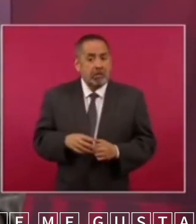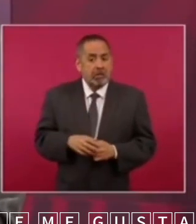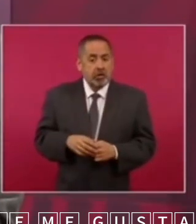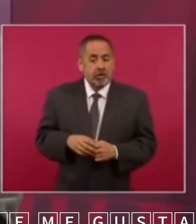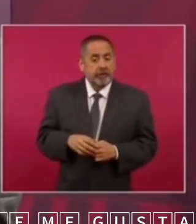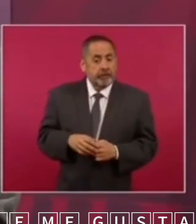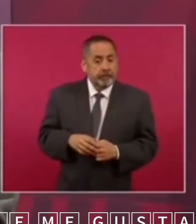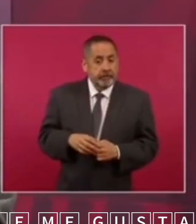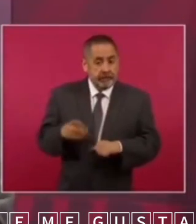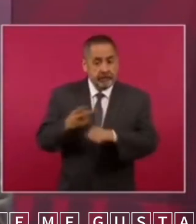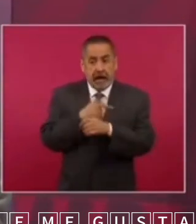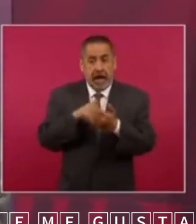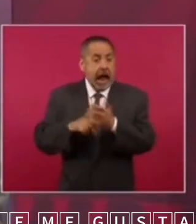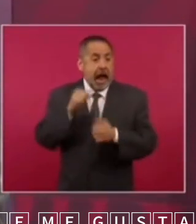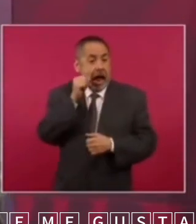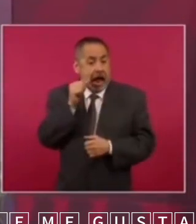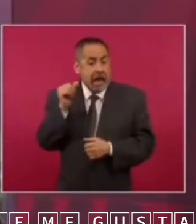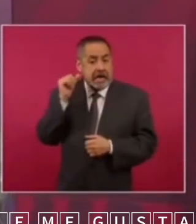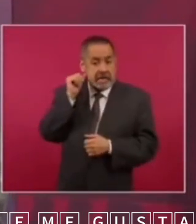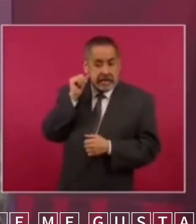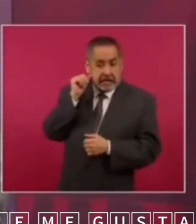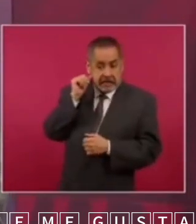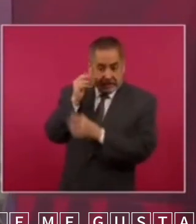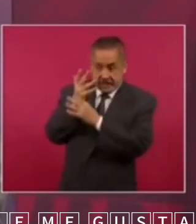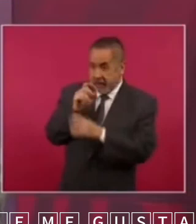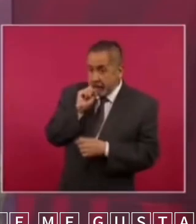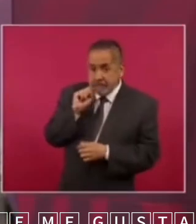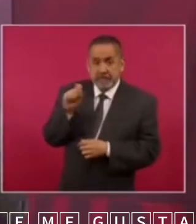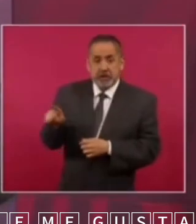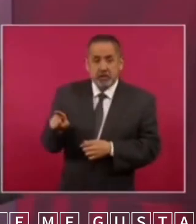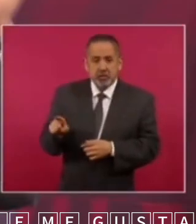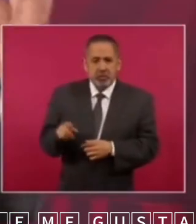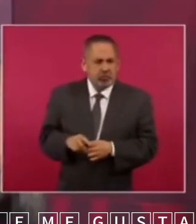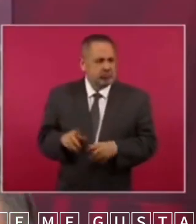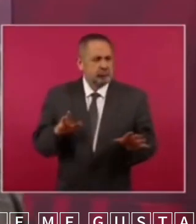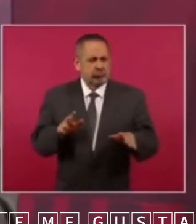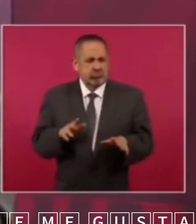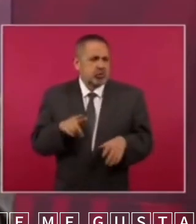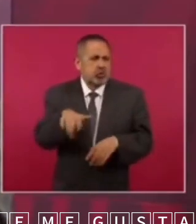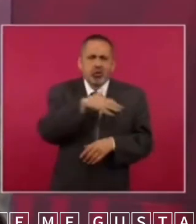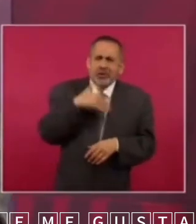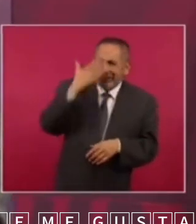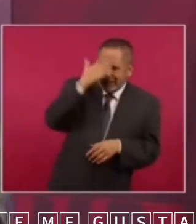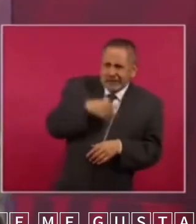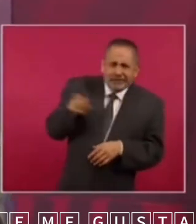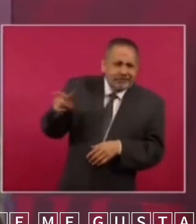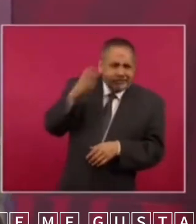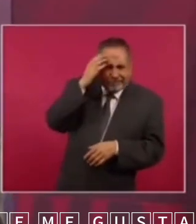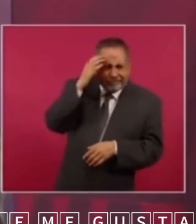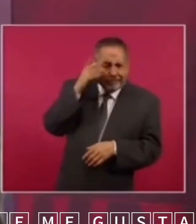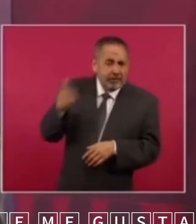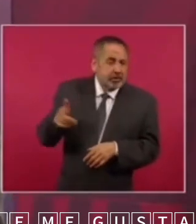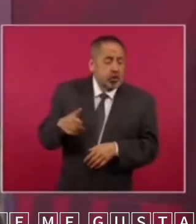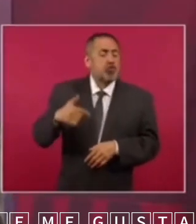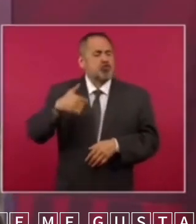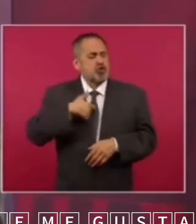porque lo que planteó ayer fue eso, que ya lo sabíamos.